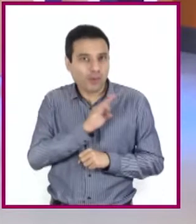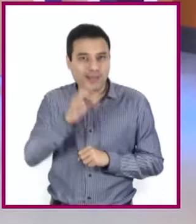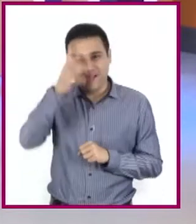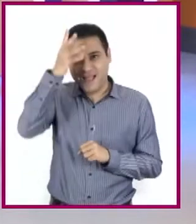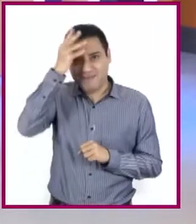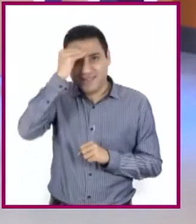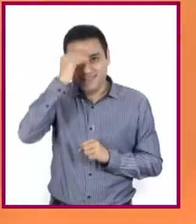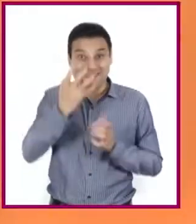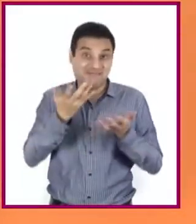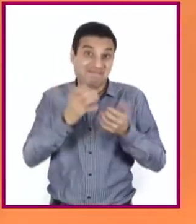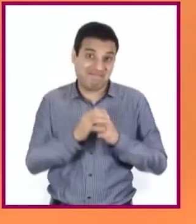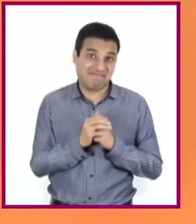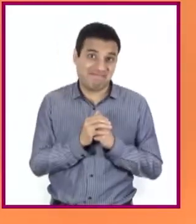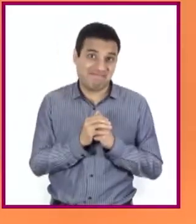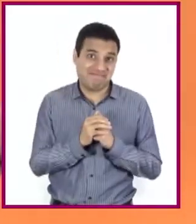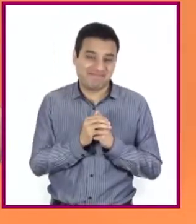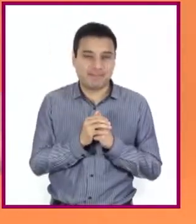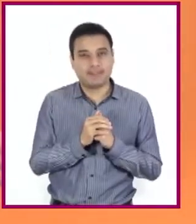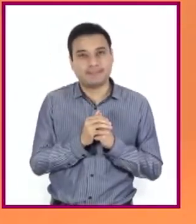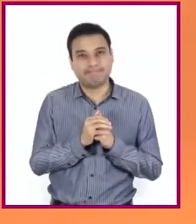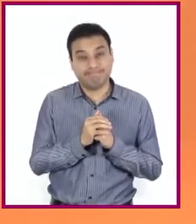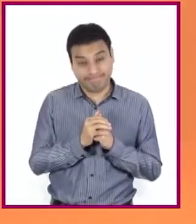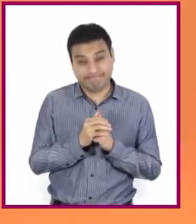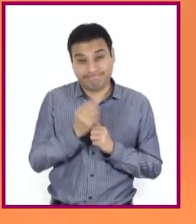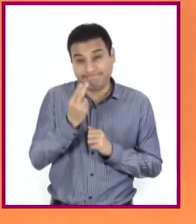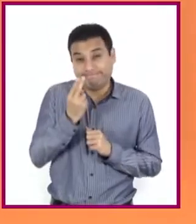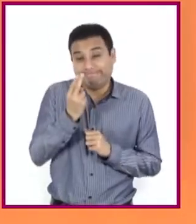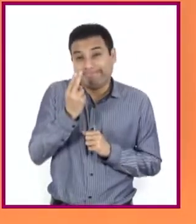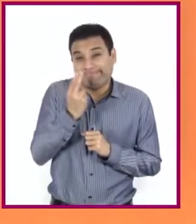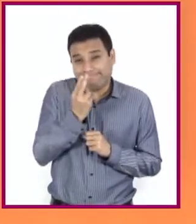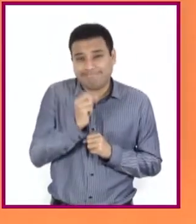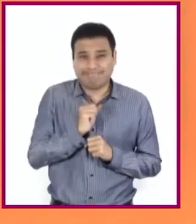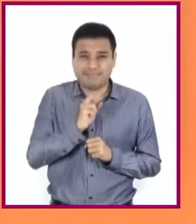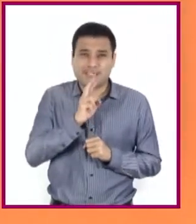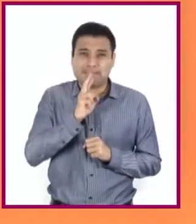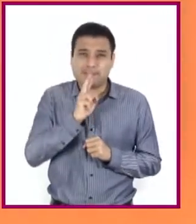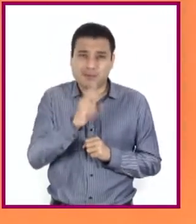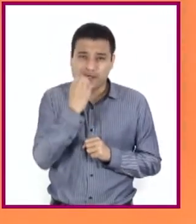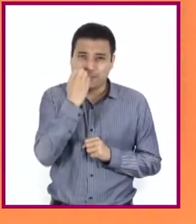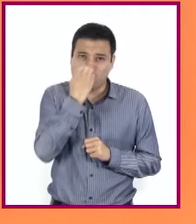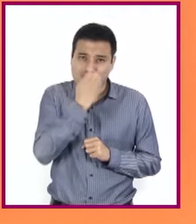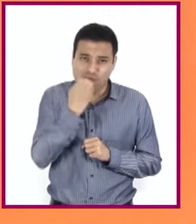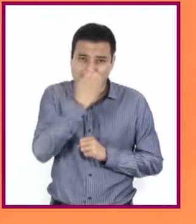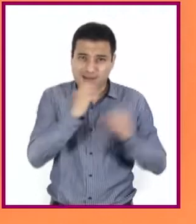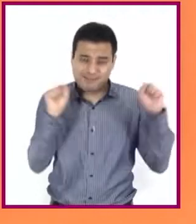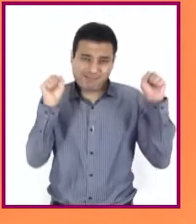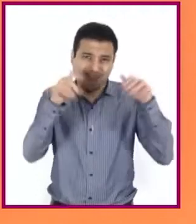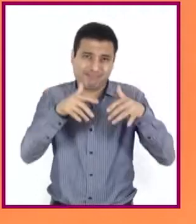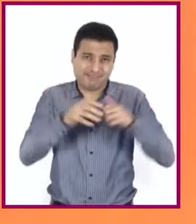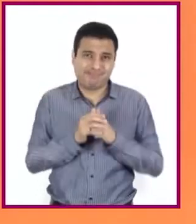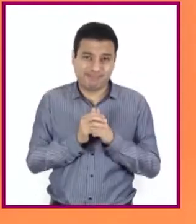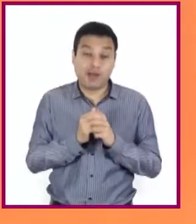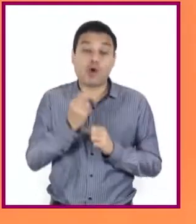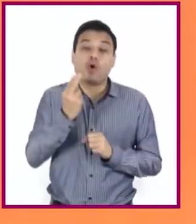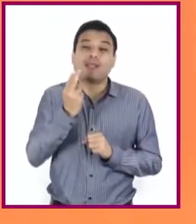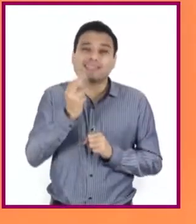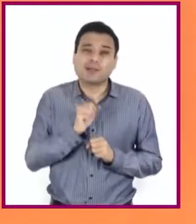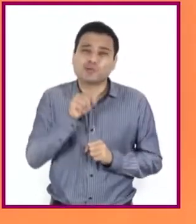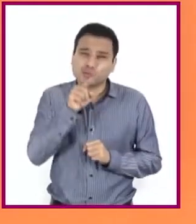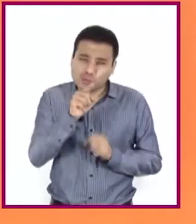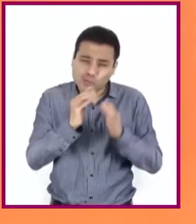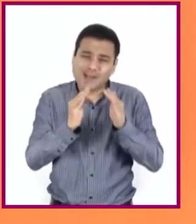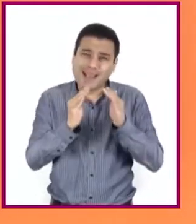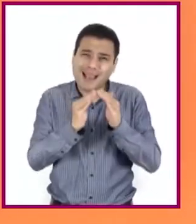desde casa, aunque lo ideal sería poder regresar a nuestras escuelas. Para lograrlo, debemos quedarnos en